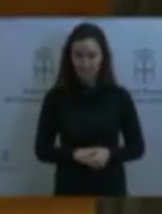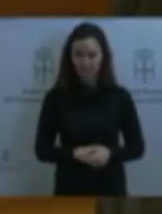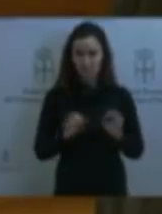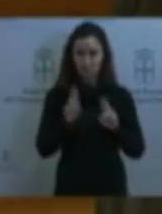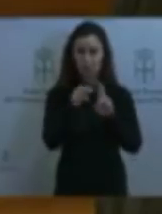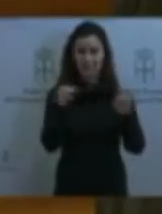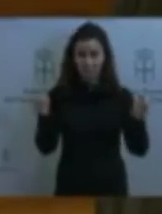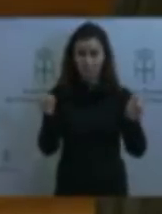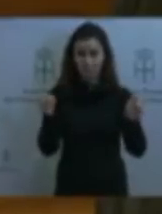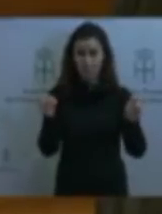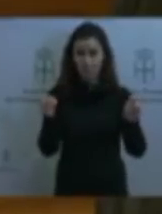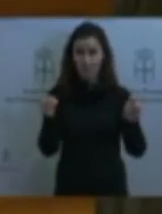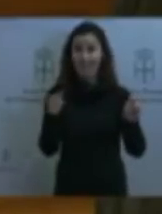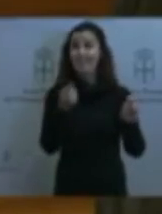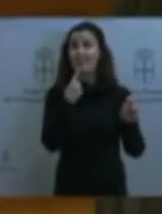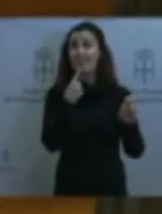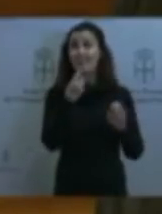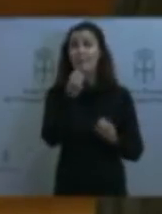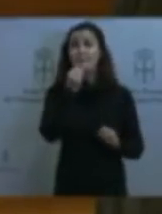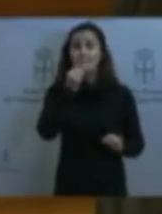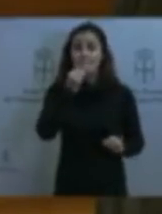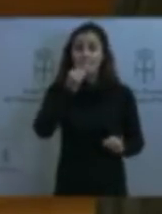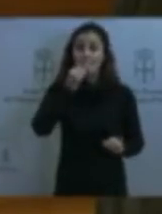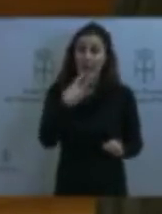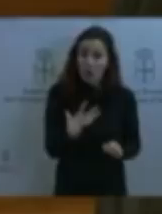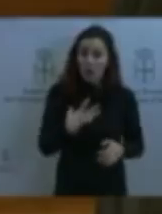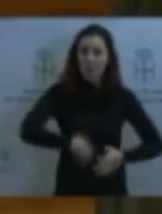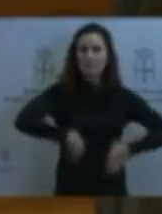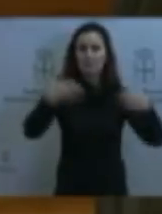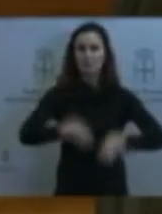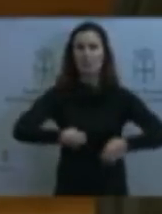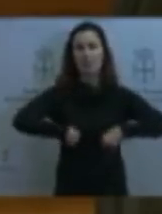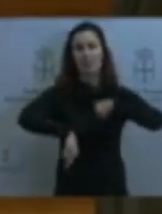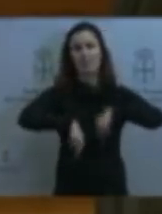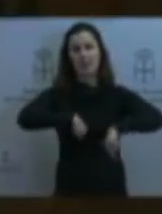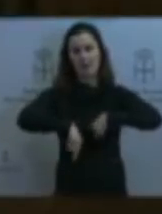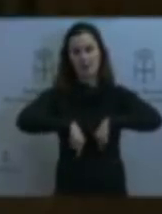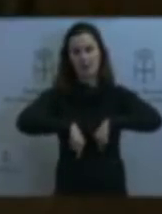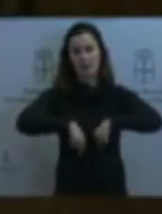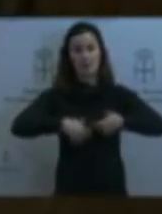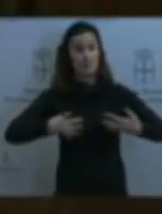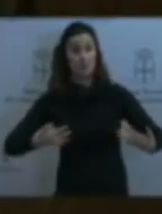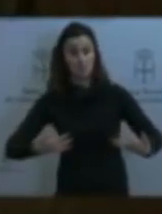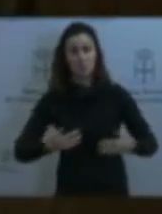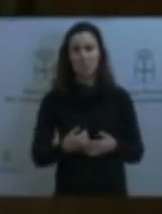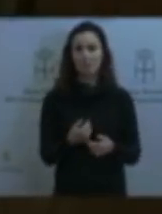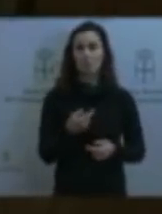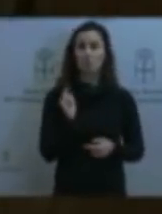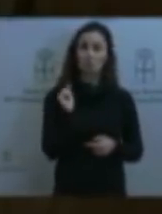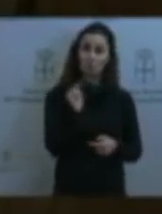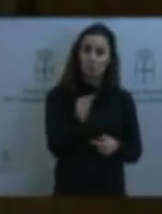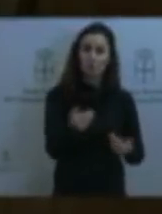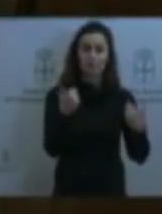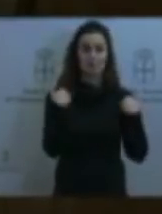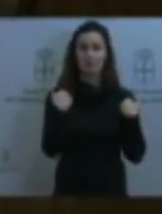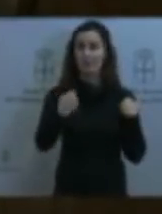la seguridad vial, creo que debería usted, en la responsabilidad que tiene, y yo, no, es